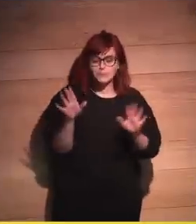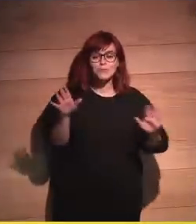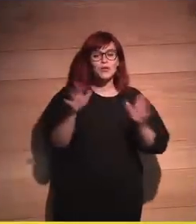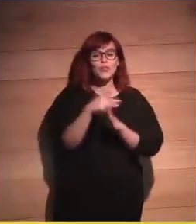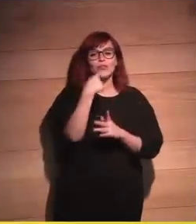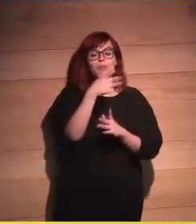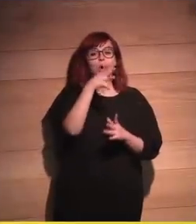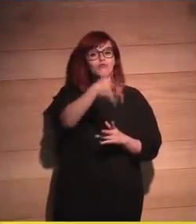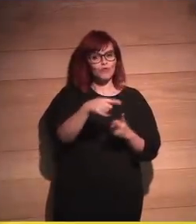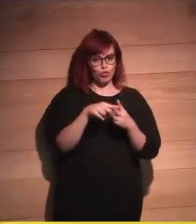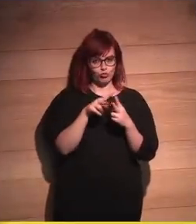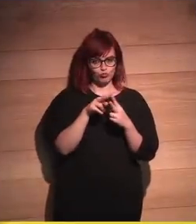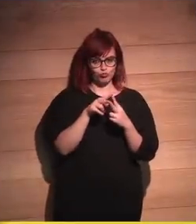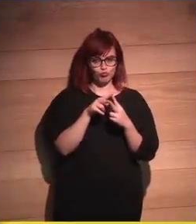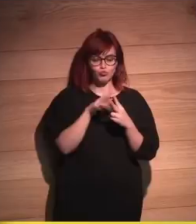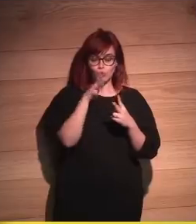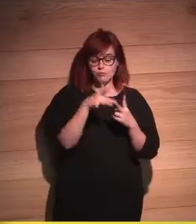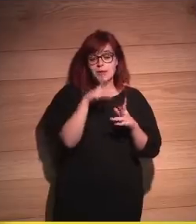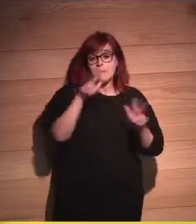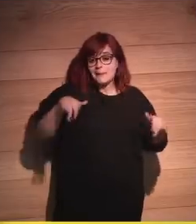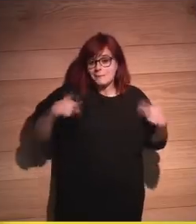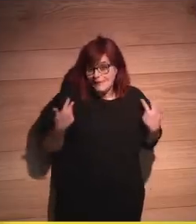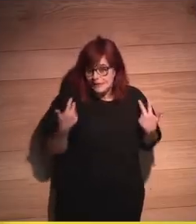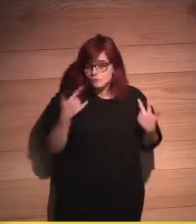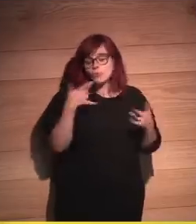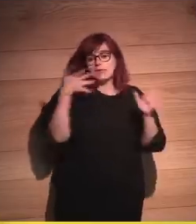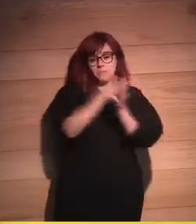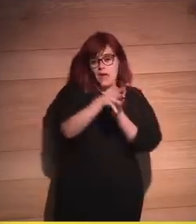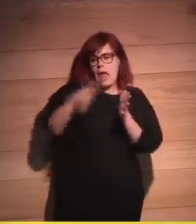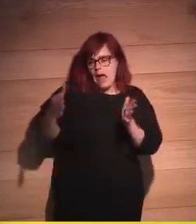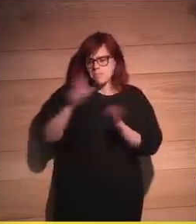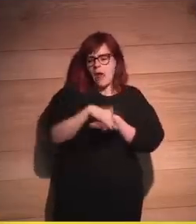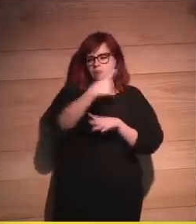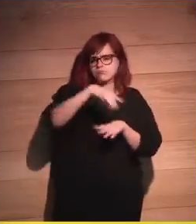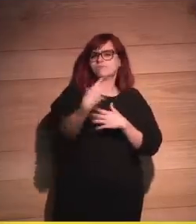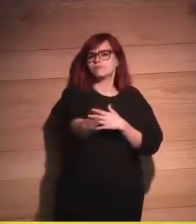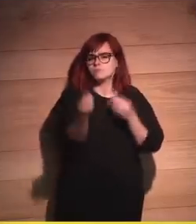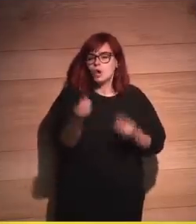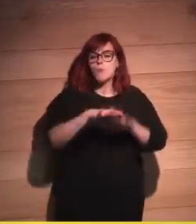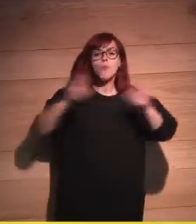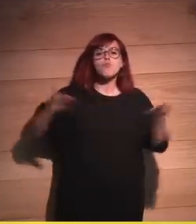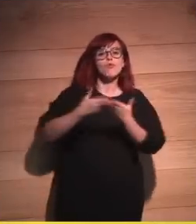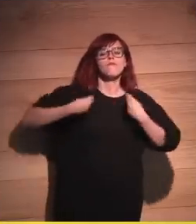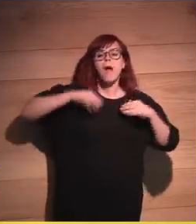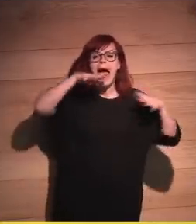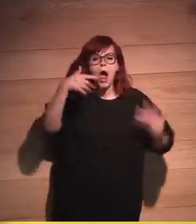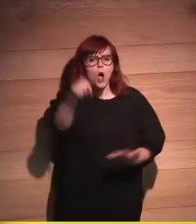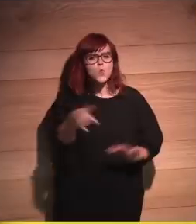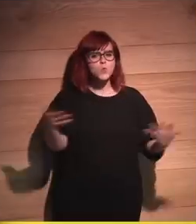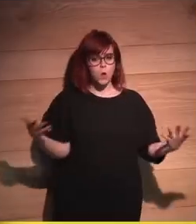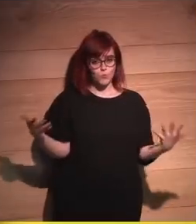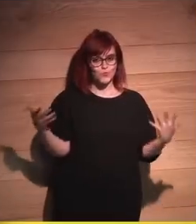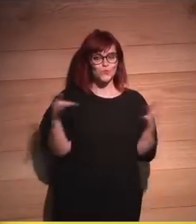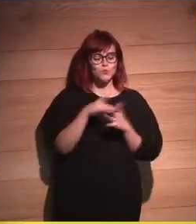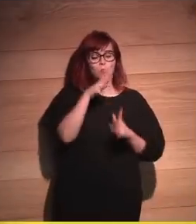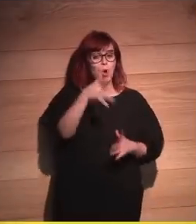decía, hay dos razones, y me van a permitir que lo explique un poquito para entender en qué mundo vivimos hoy. Una de